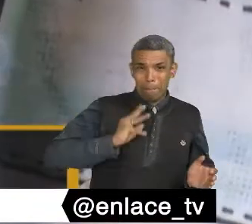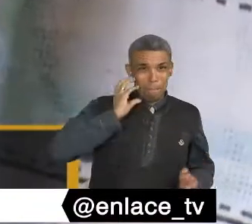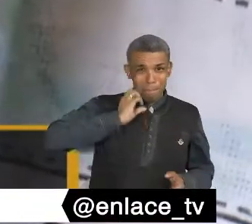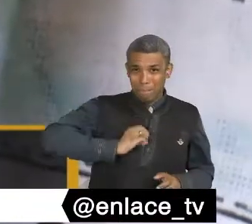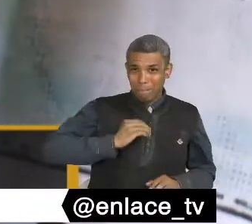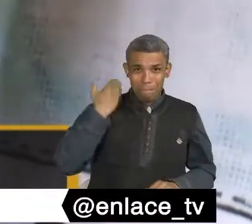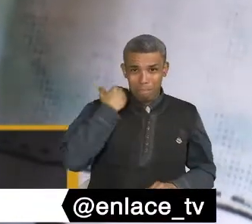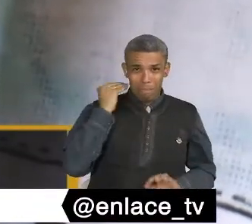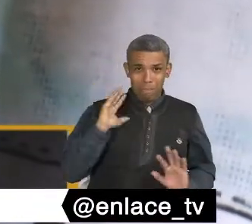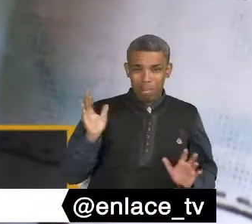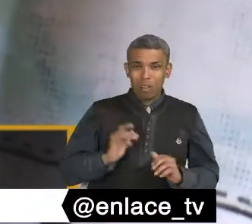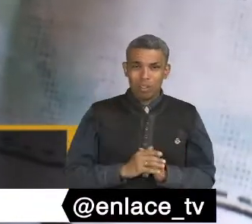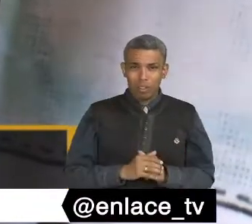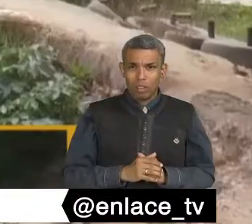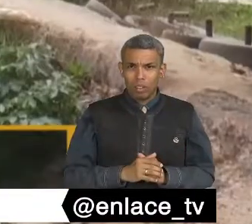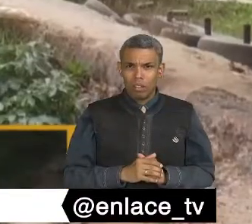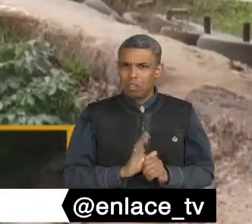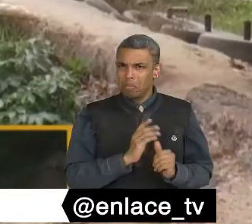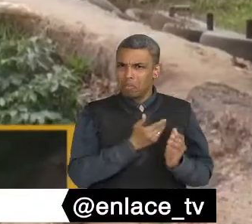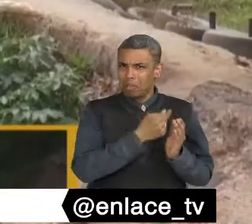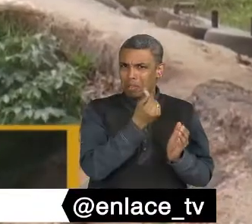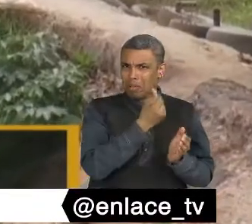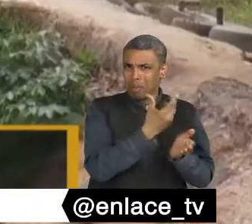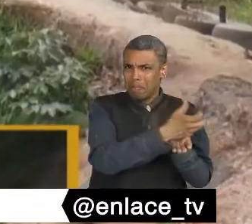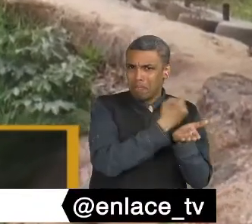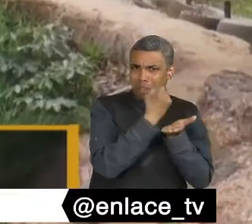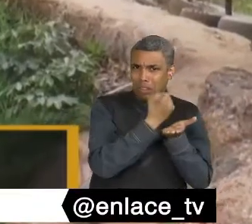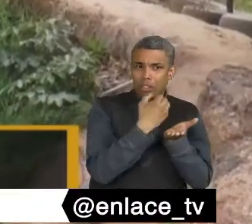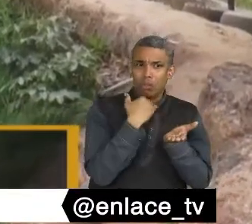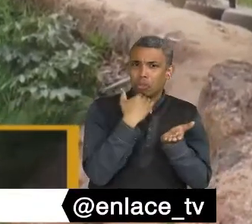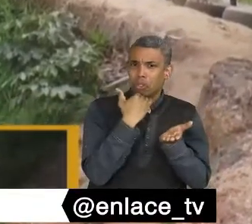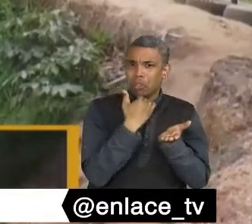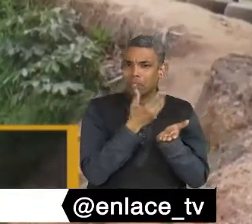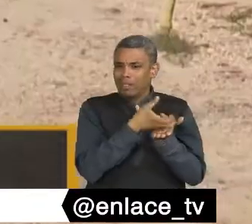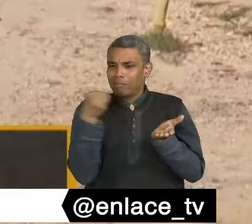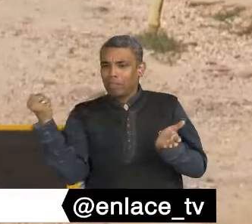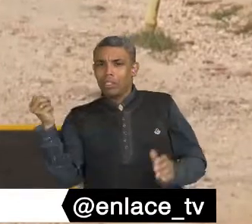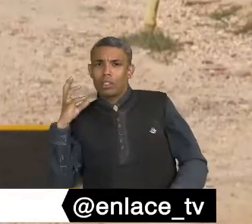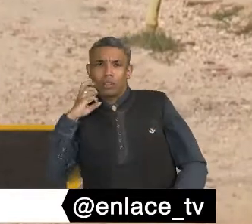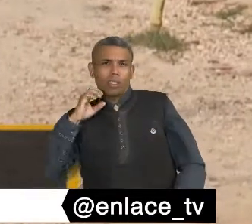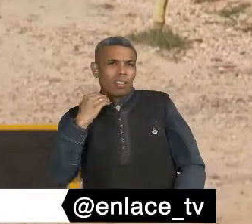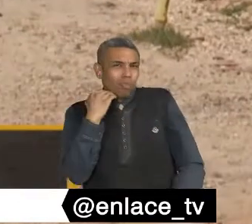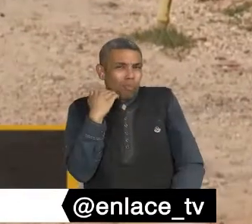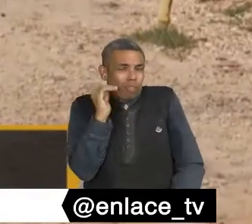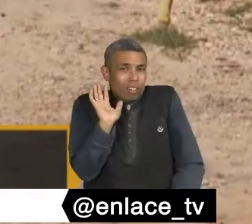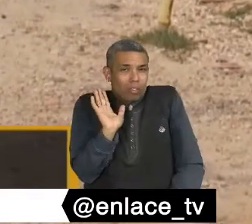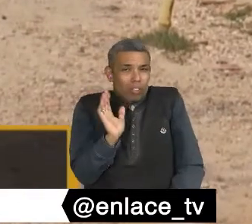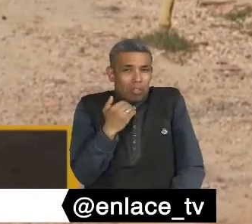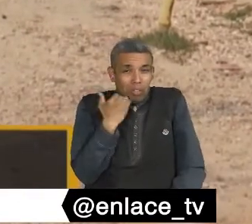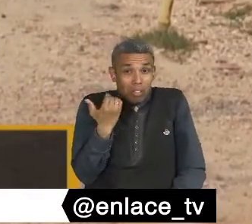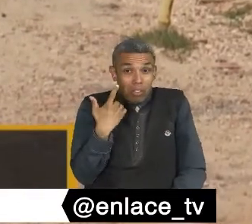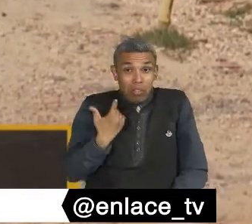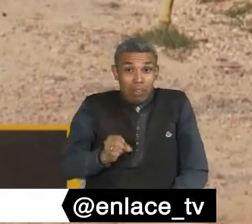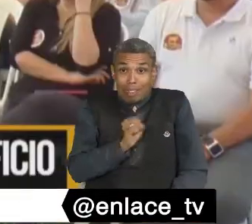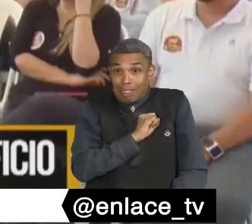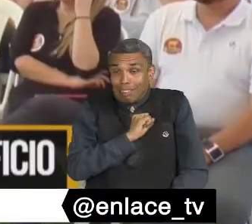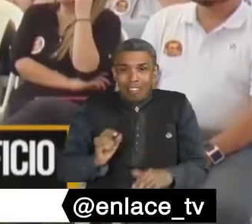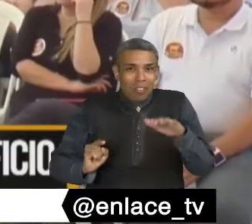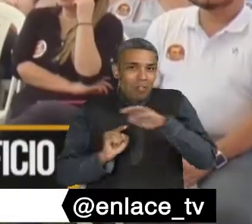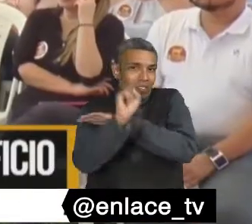delincuentes. El cobro que tenía, que lo que habían cobrado. No, yo no me di cuenta de que si les sacaron plata porque yo corrí güey para allá del